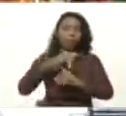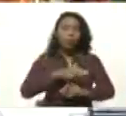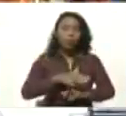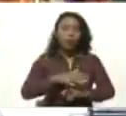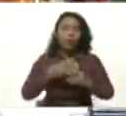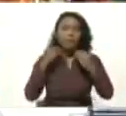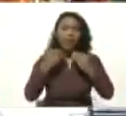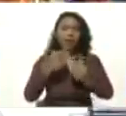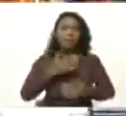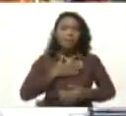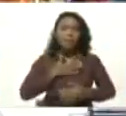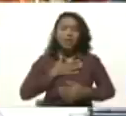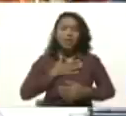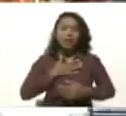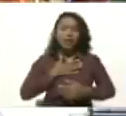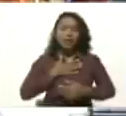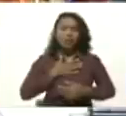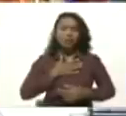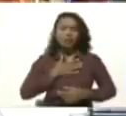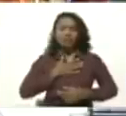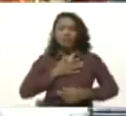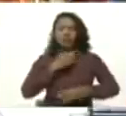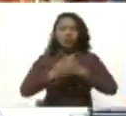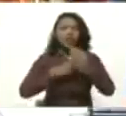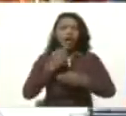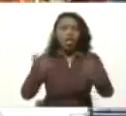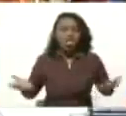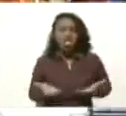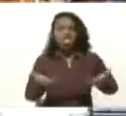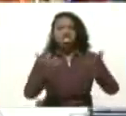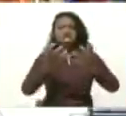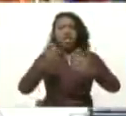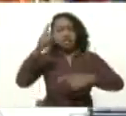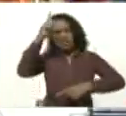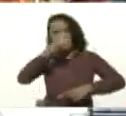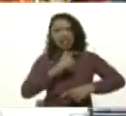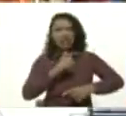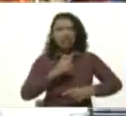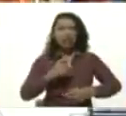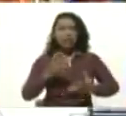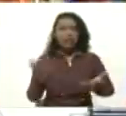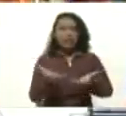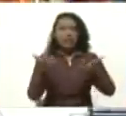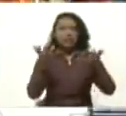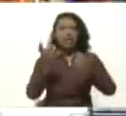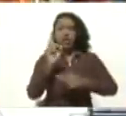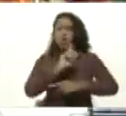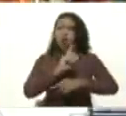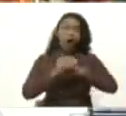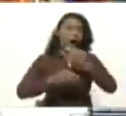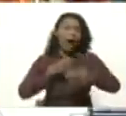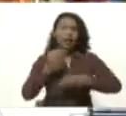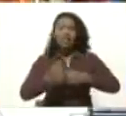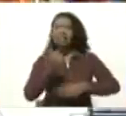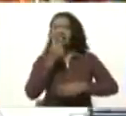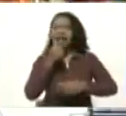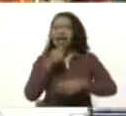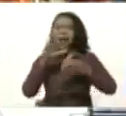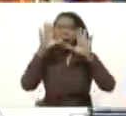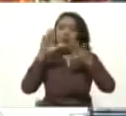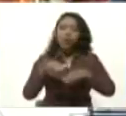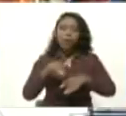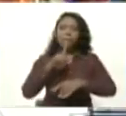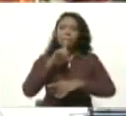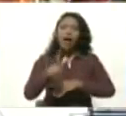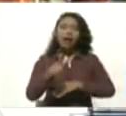para que mi ira no salga como fuego y se encienda y no haya quien la pague por la